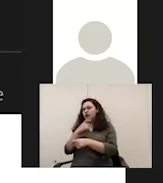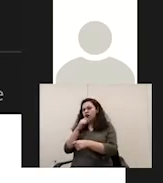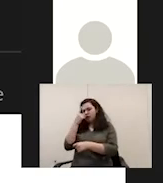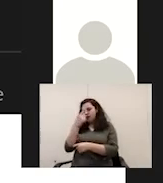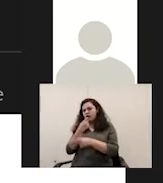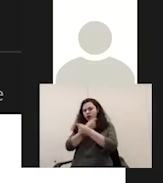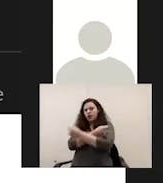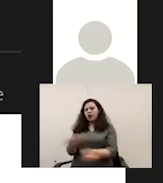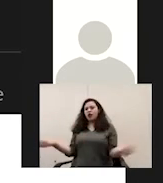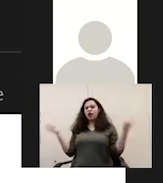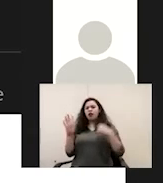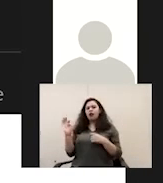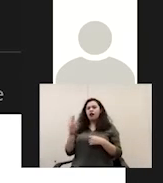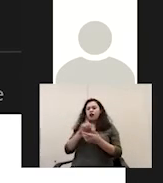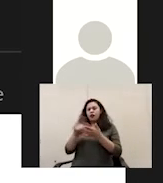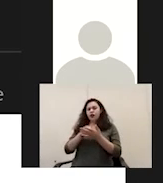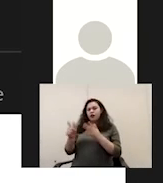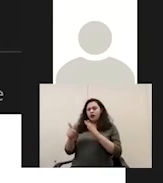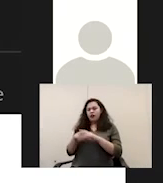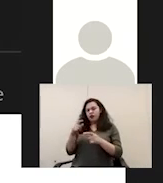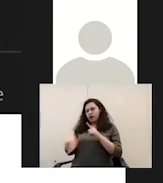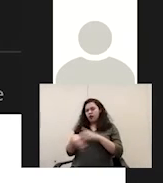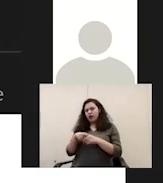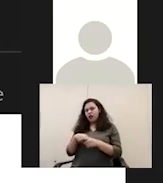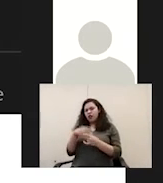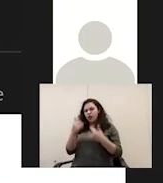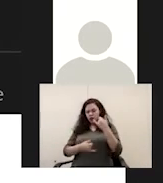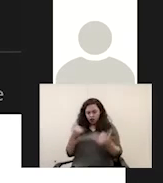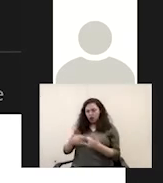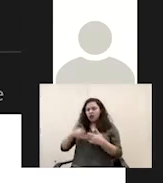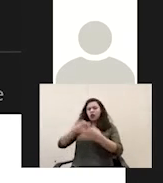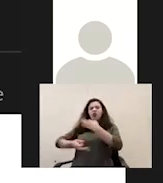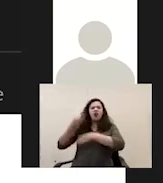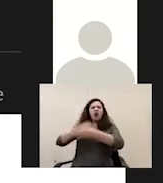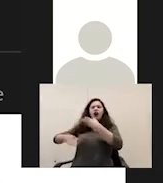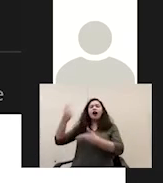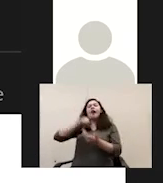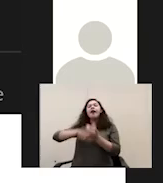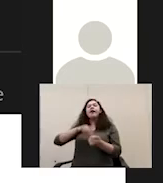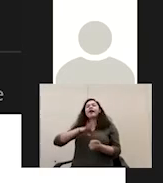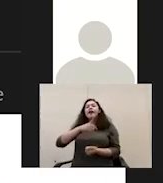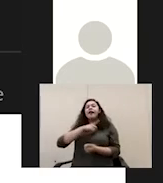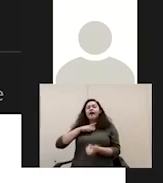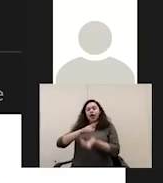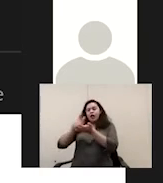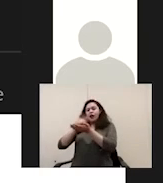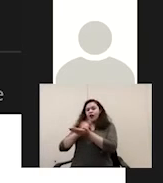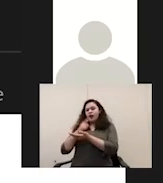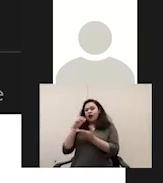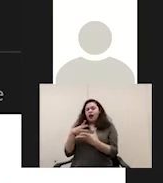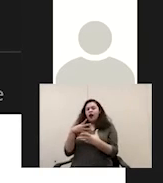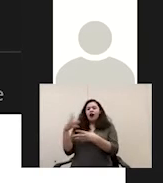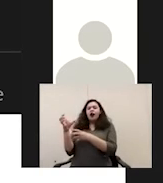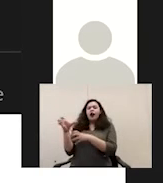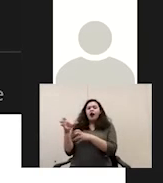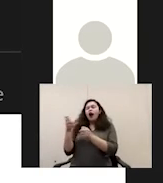hacer una limpieza y desinfección de juguetes, de bancas, de todo lo que está ahí, se tiene que limpiar, ¿no? Evitar los peluches, los